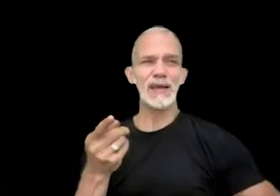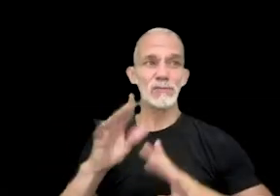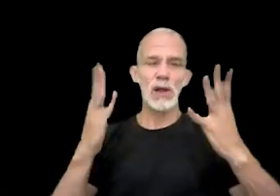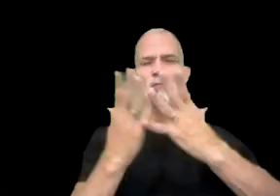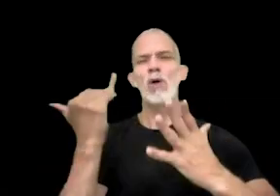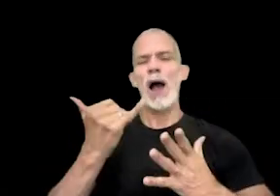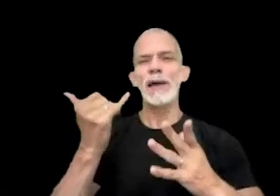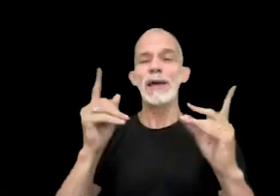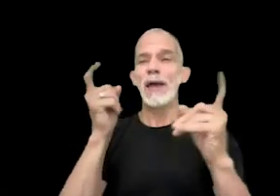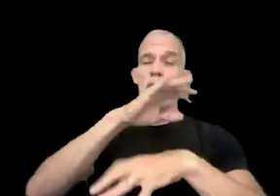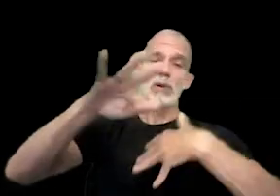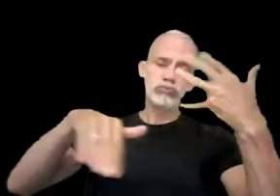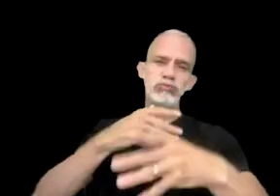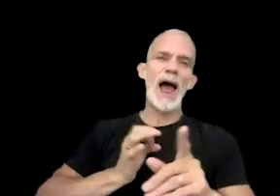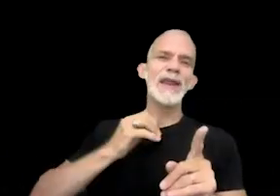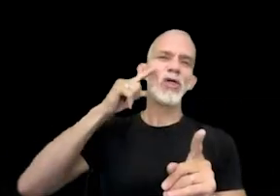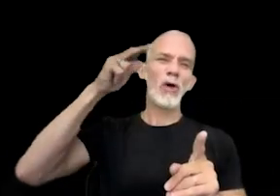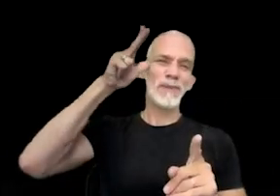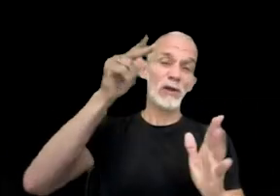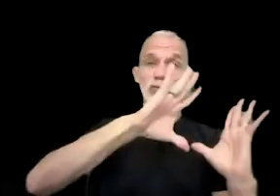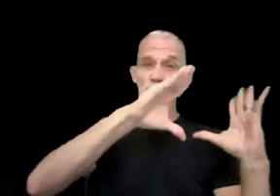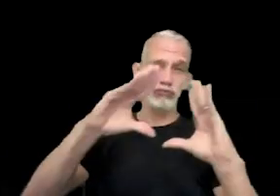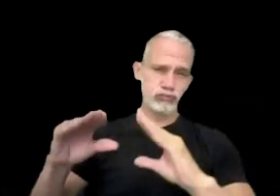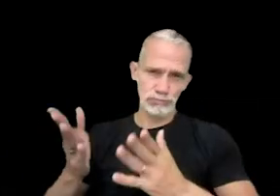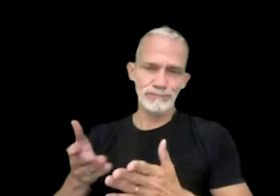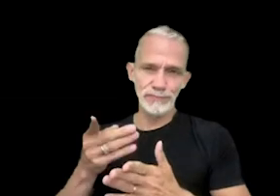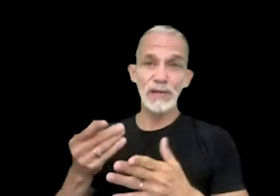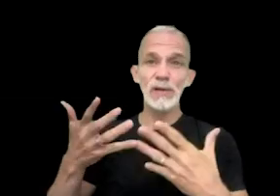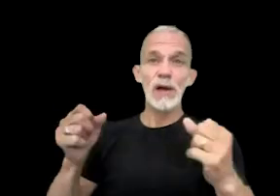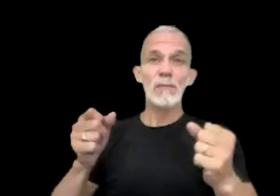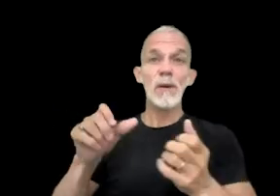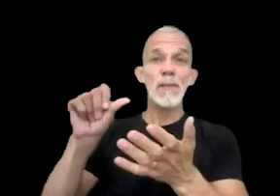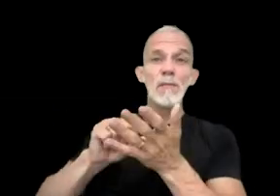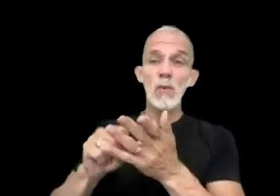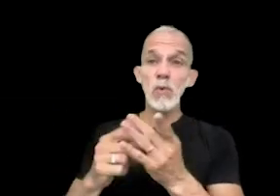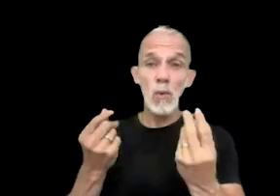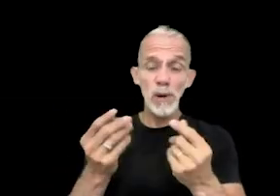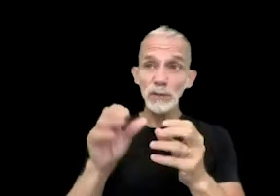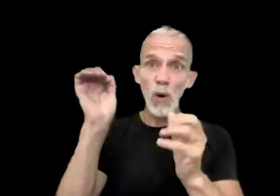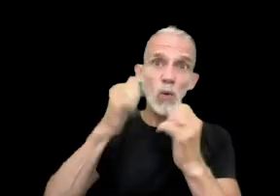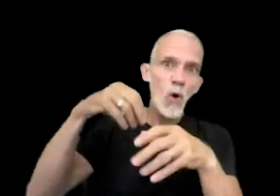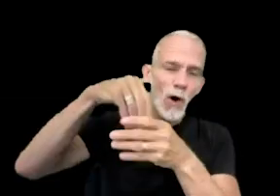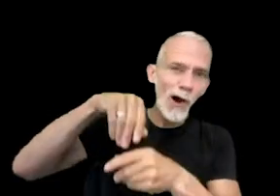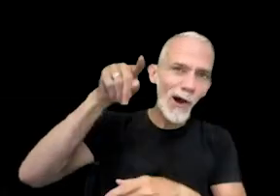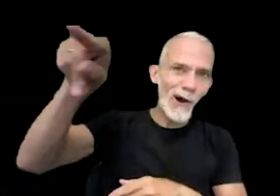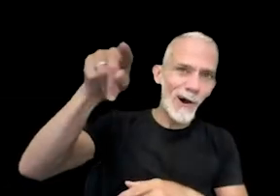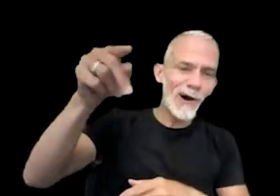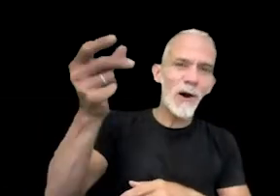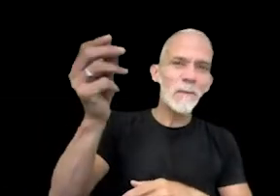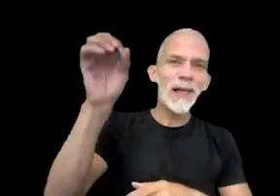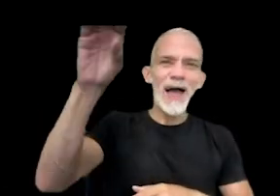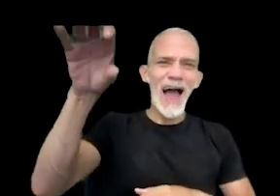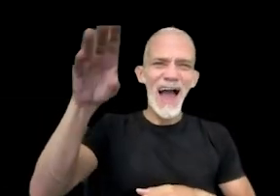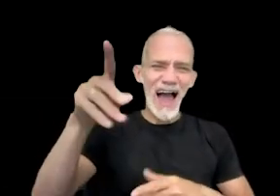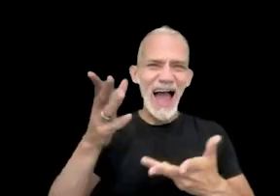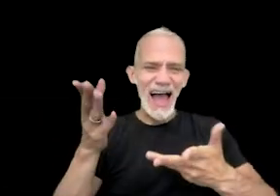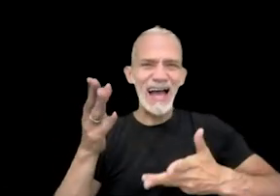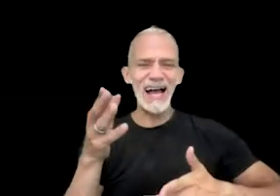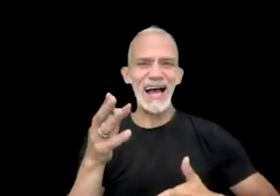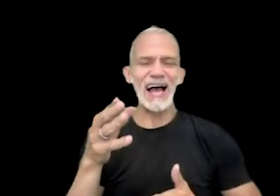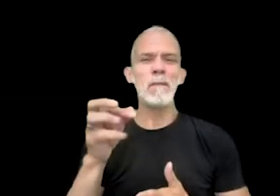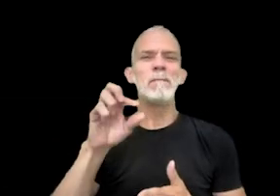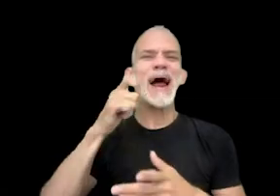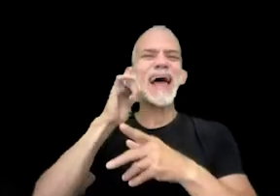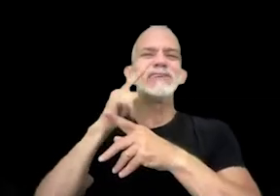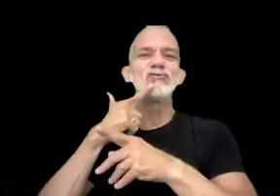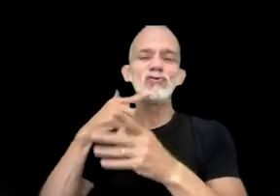crisis financiera en el año 2008. Descubrimos que los paraísos fiscales son los principales artífices de esta crisis financiera